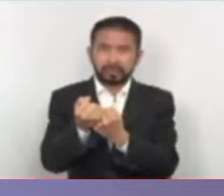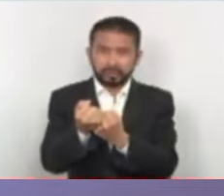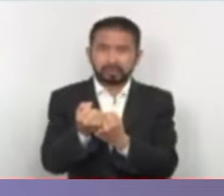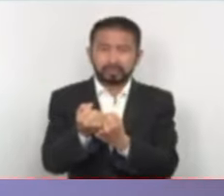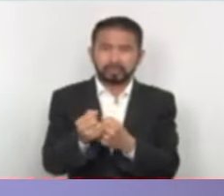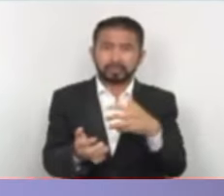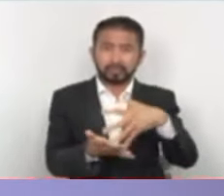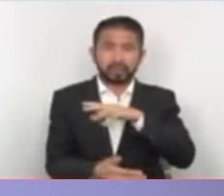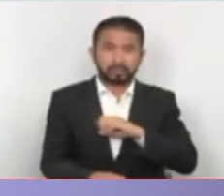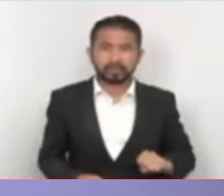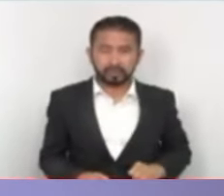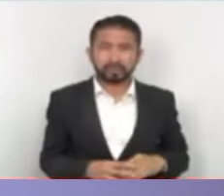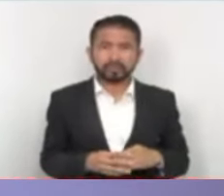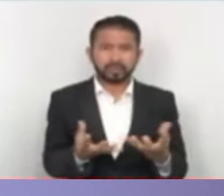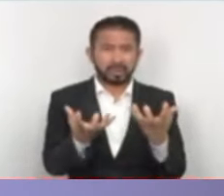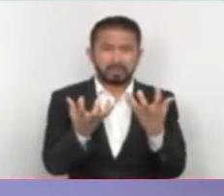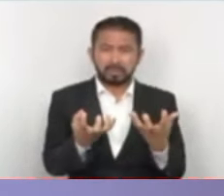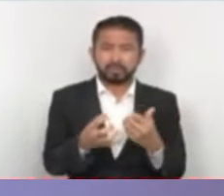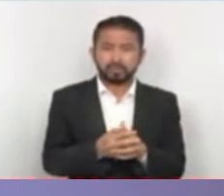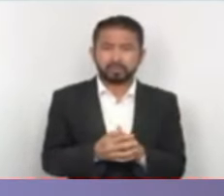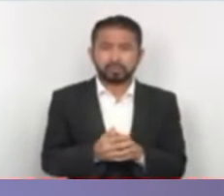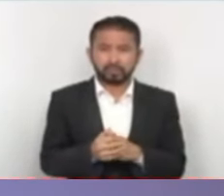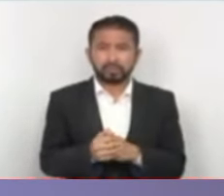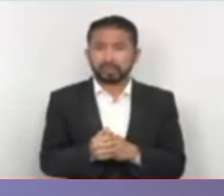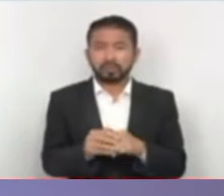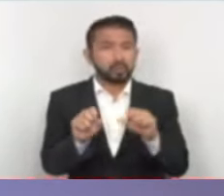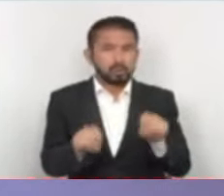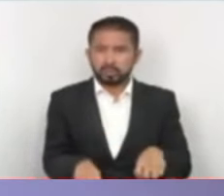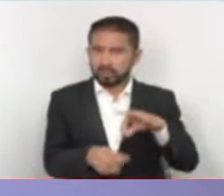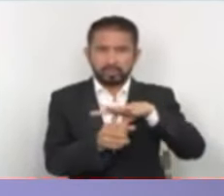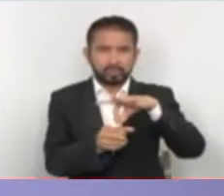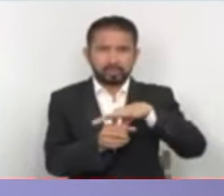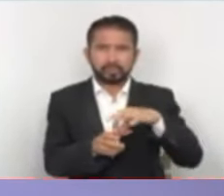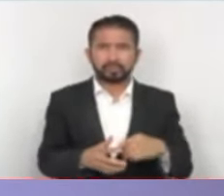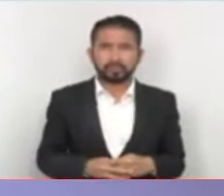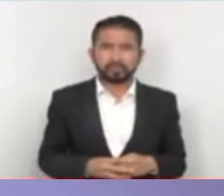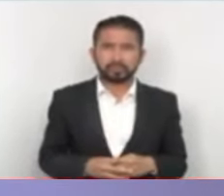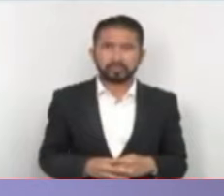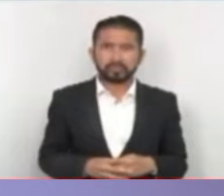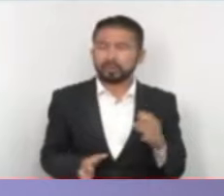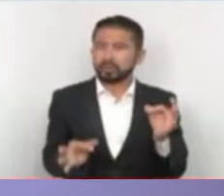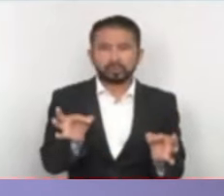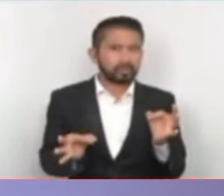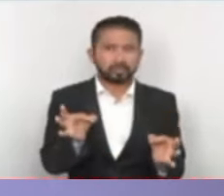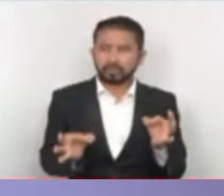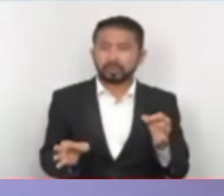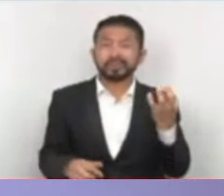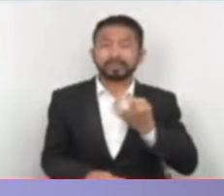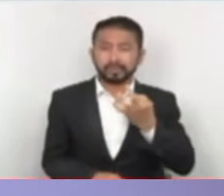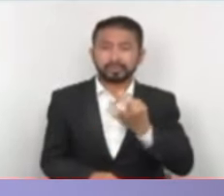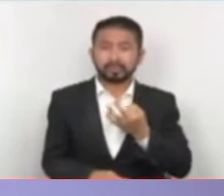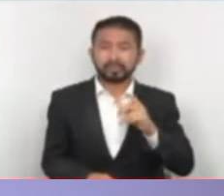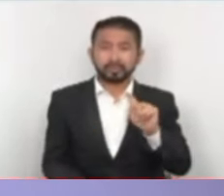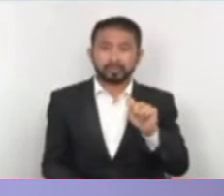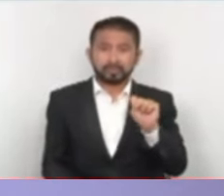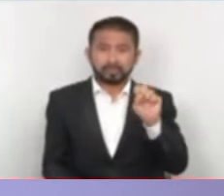esa cantidad, ¿verdad? Porque muchísima gente, algunos incluso se quedaron sin votar. Y eso no es justo. Entonces necesitamos un